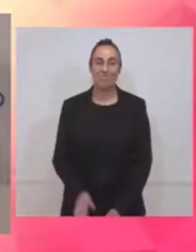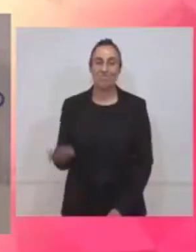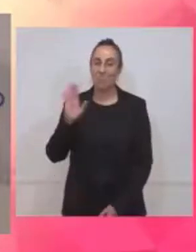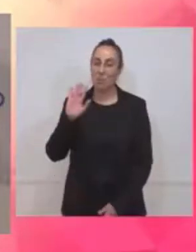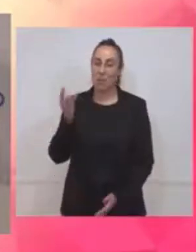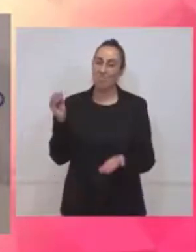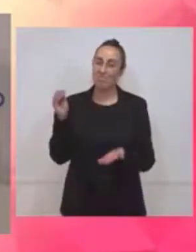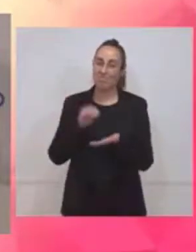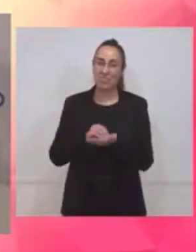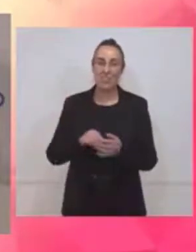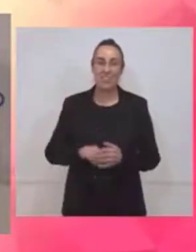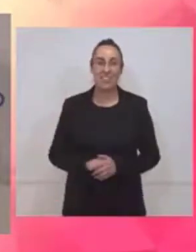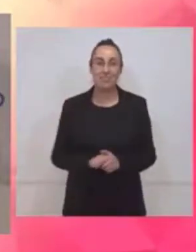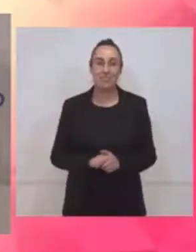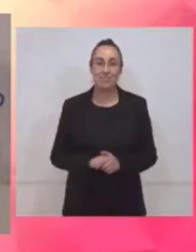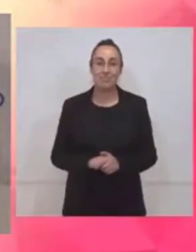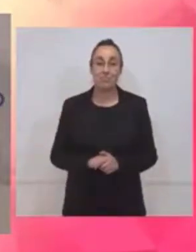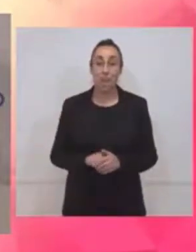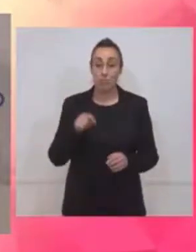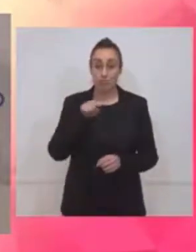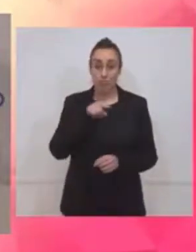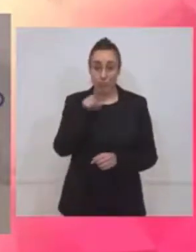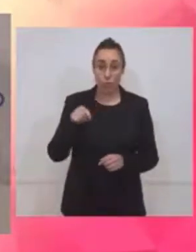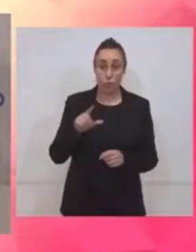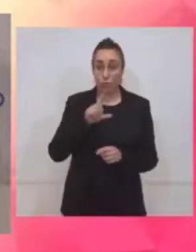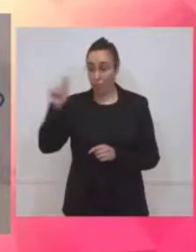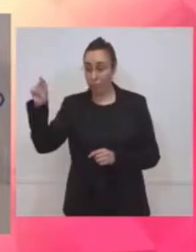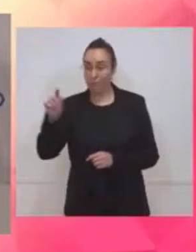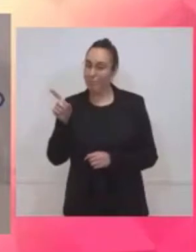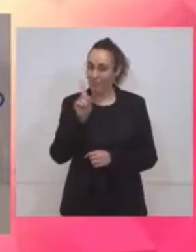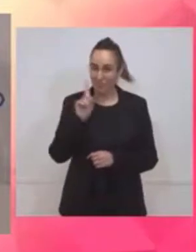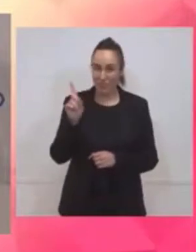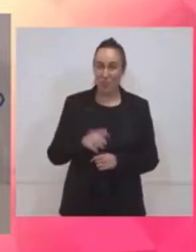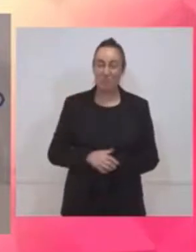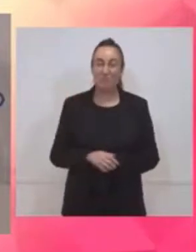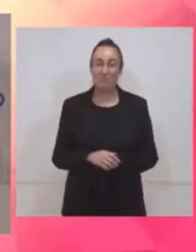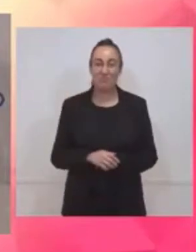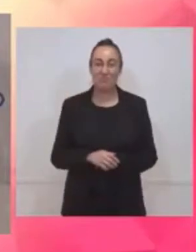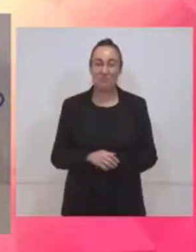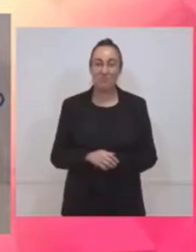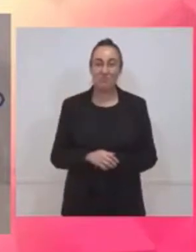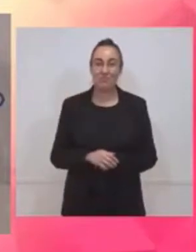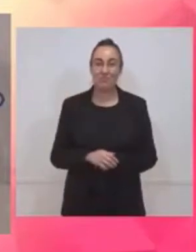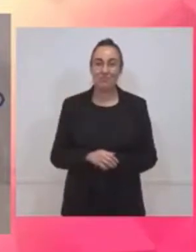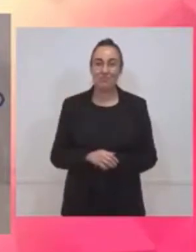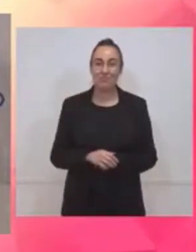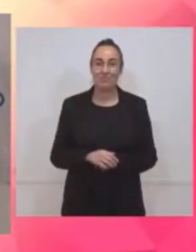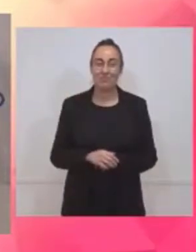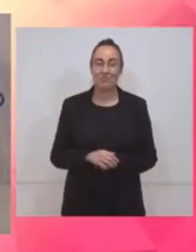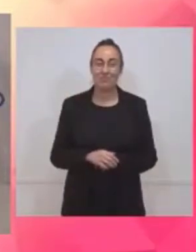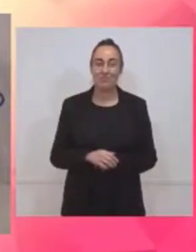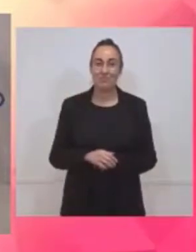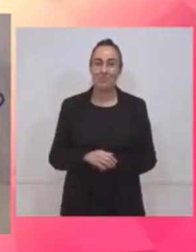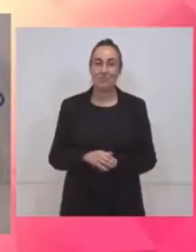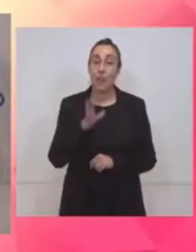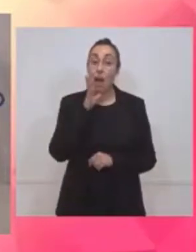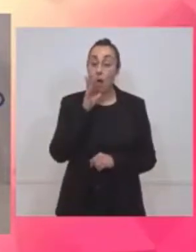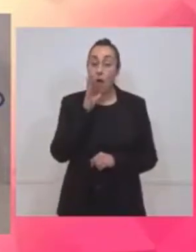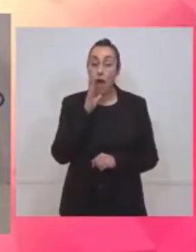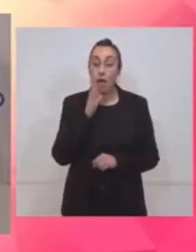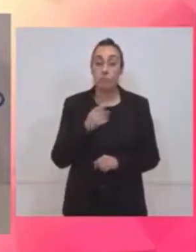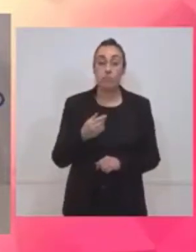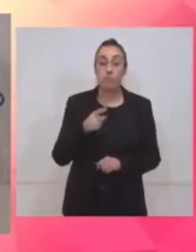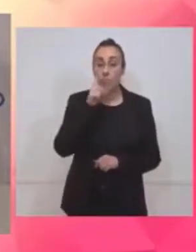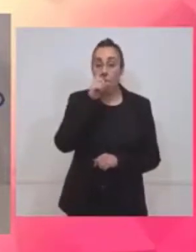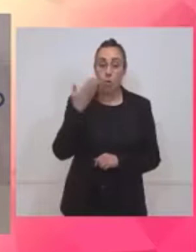Hola de nuevo. No vayáis aún, que ahora estamos de celebración. Os dejamos con algunas de las integrantes de la Junta del año pasado, que